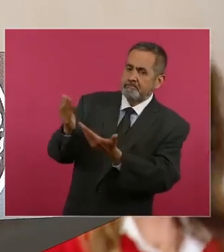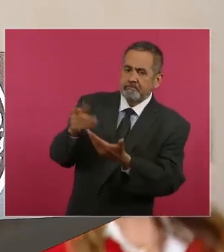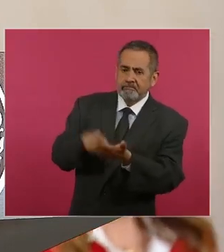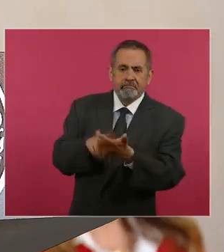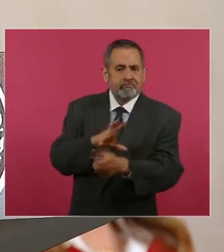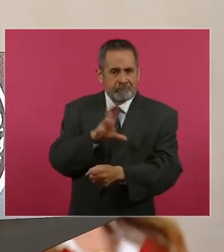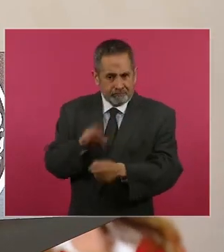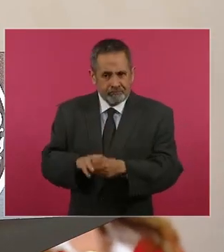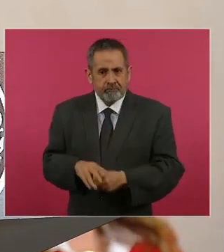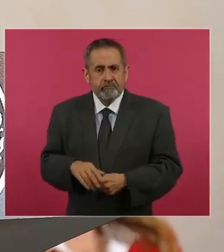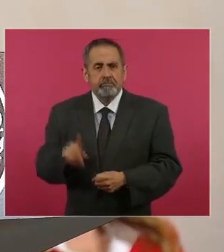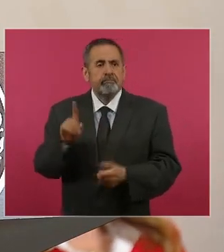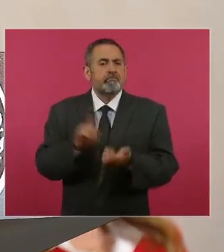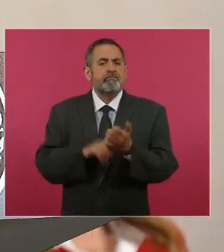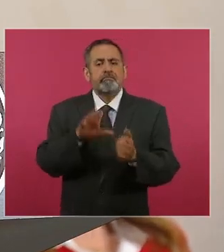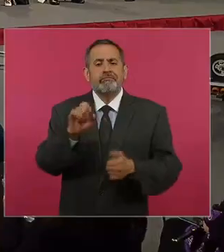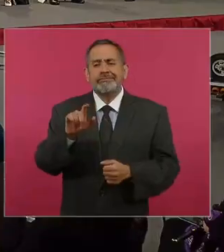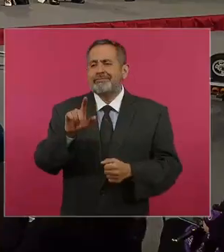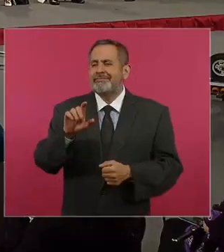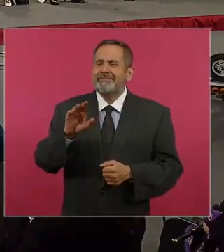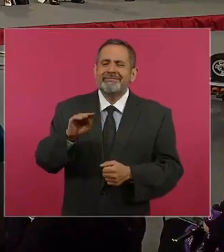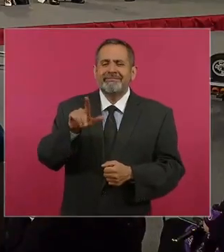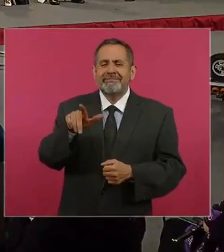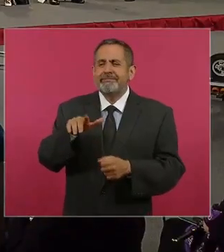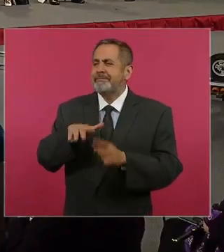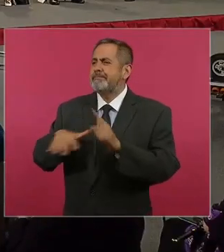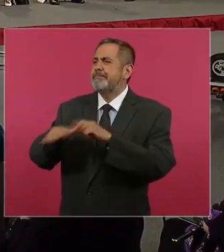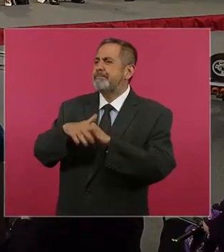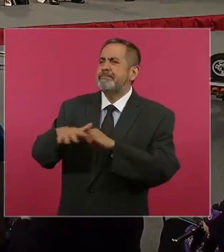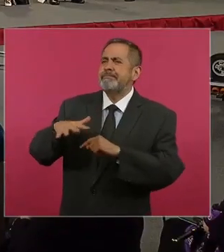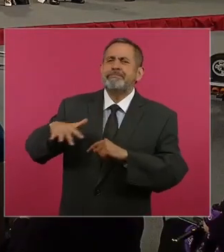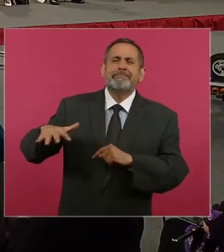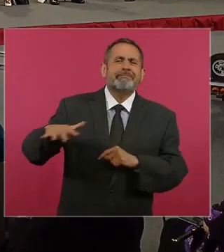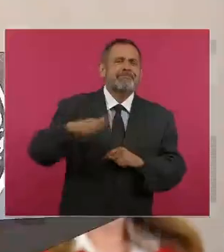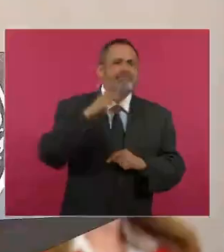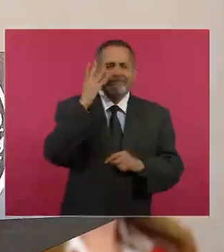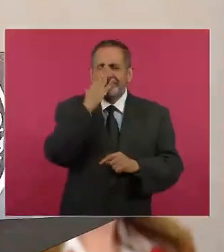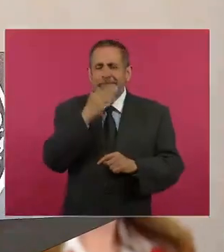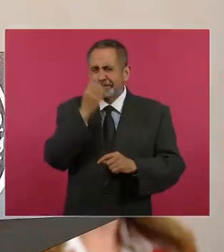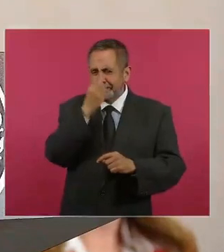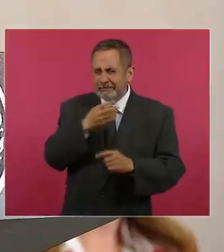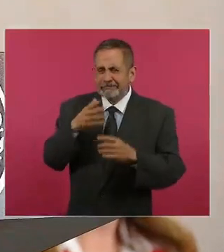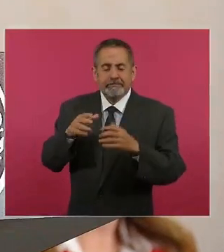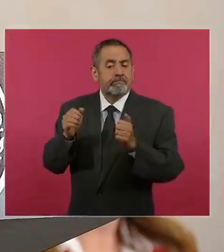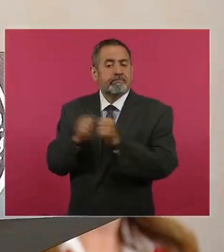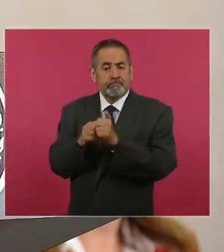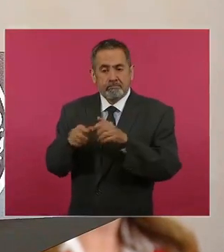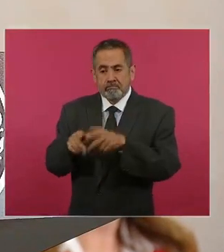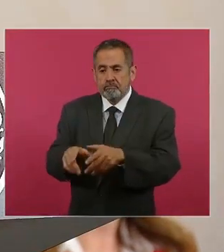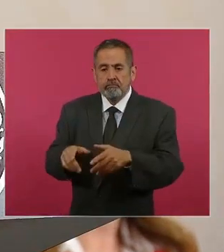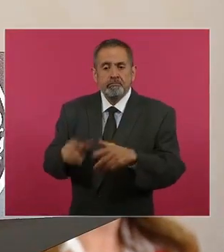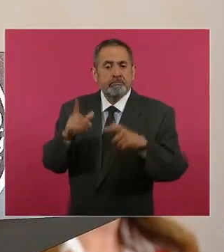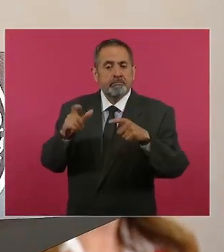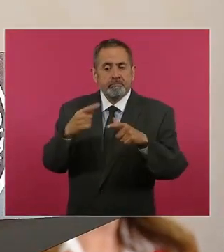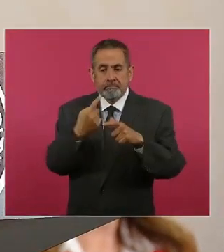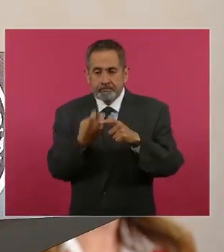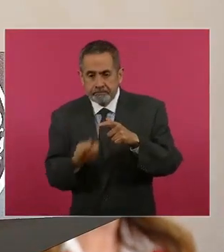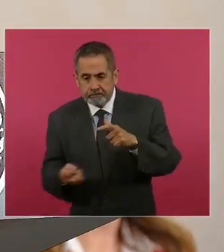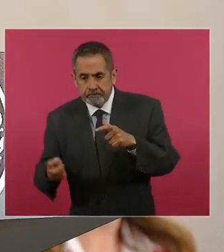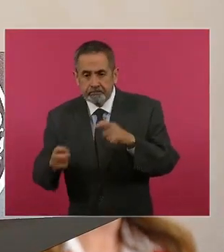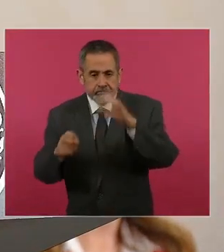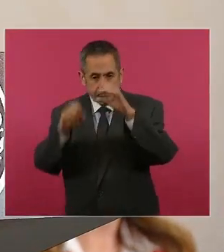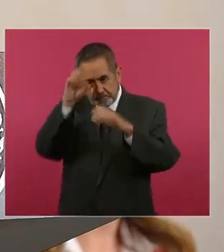1.627 rasgos naturales asociados al paisaje, muchos de ellos consistentes en cenotes,